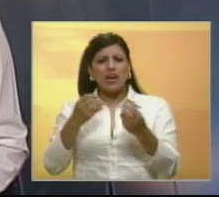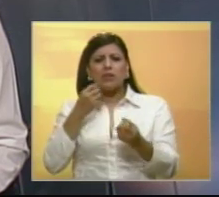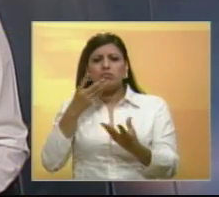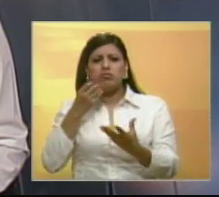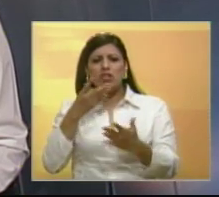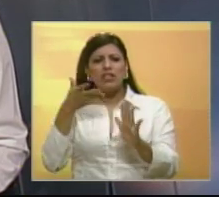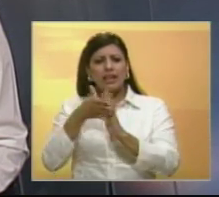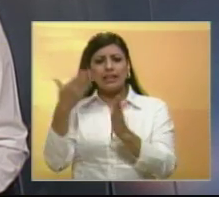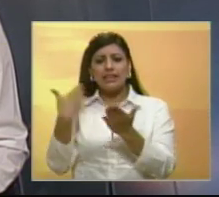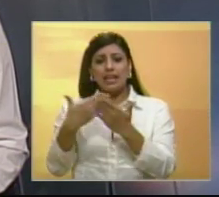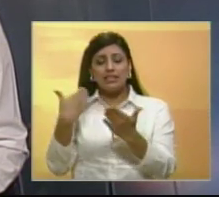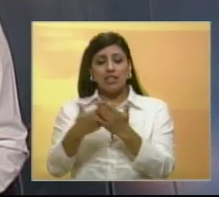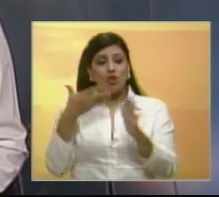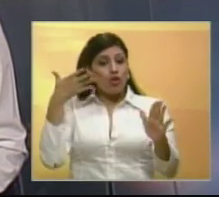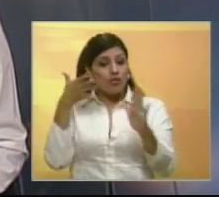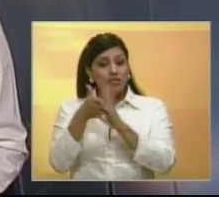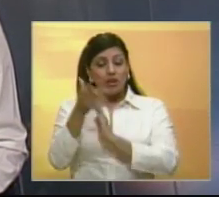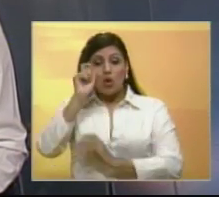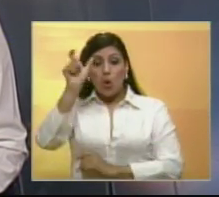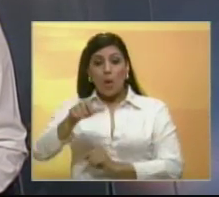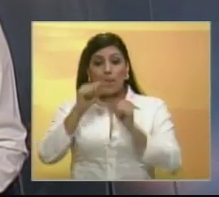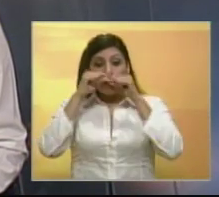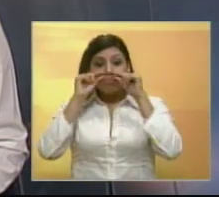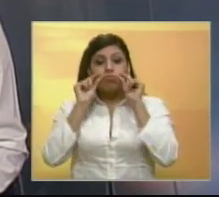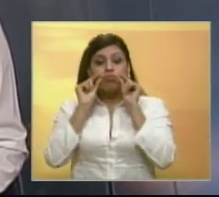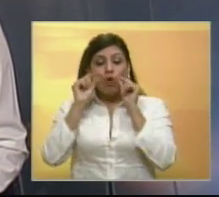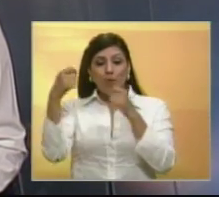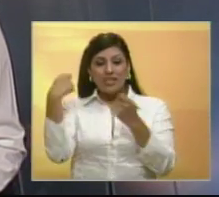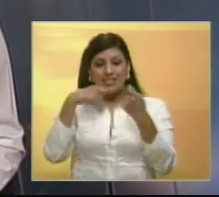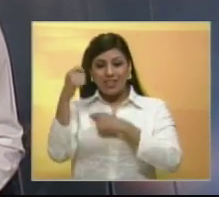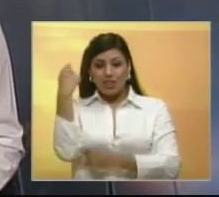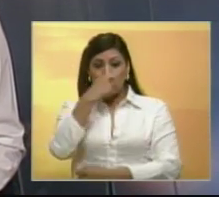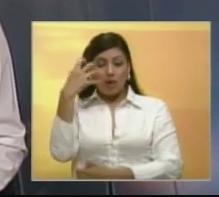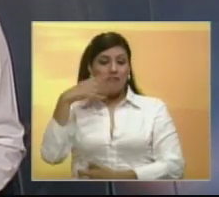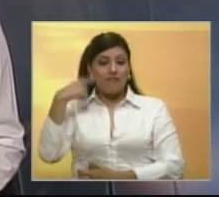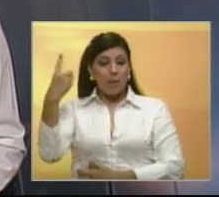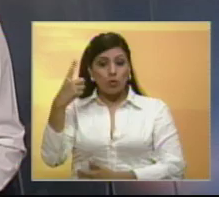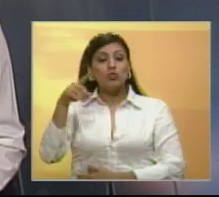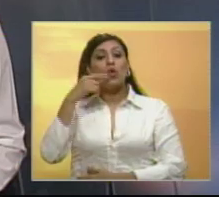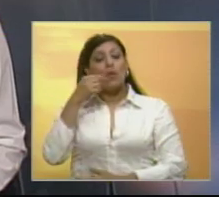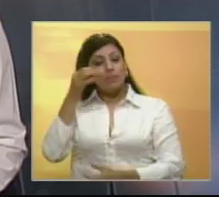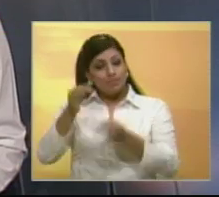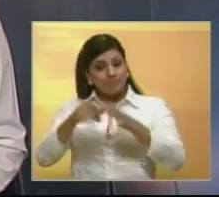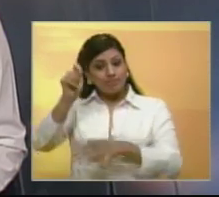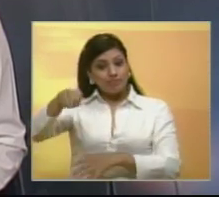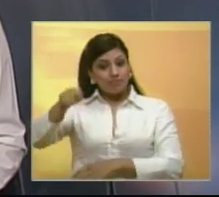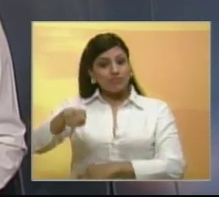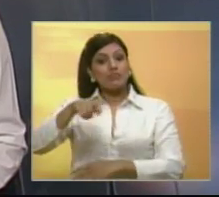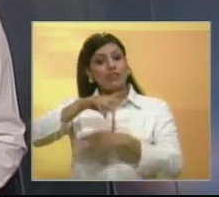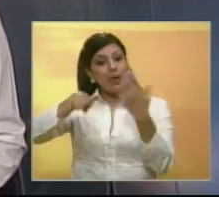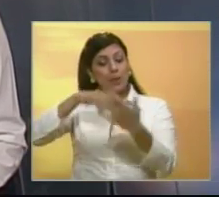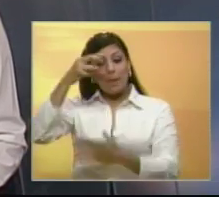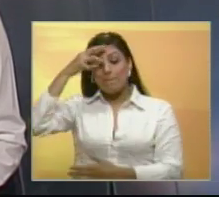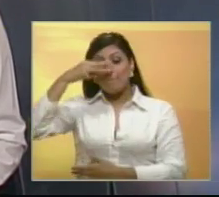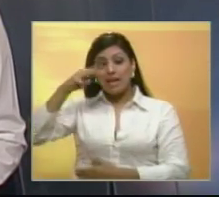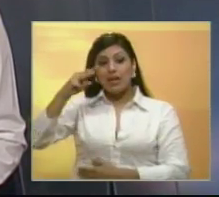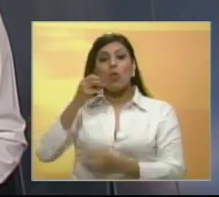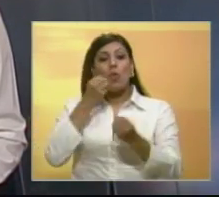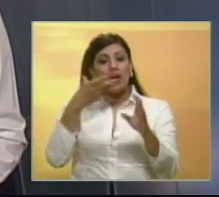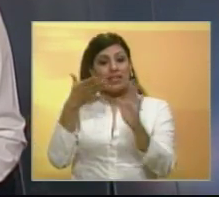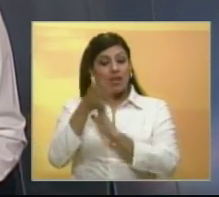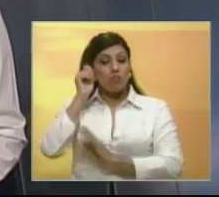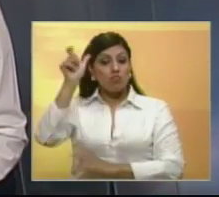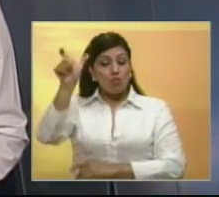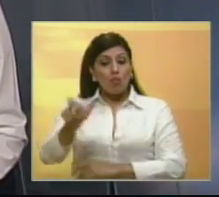declarar en calidad de testigo sobre el caso del narcotraficante Joaquín El Chapo Guzmán. La Procuraduría General de la República Mexicana precisó que